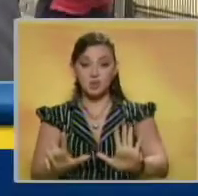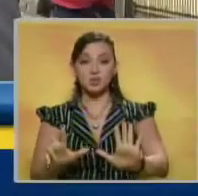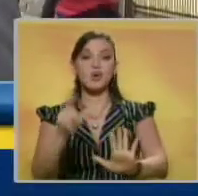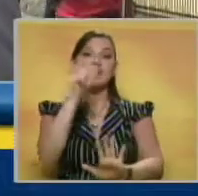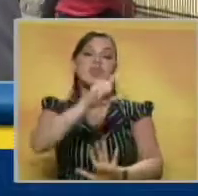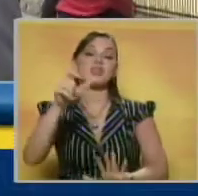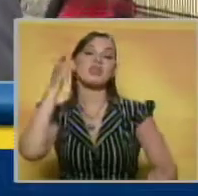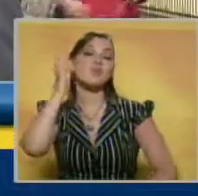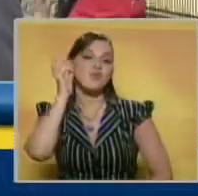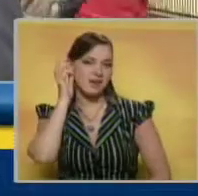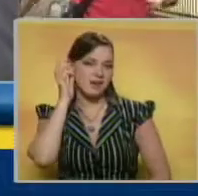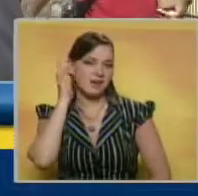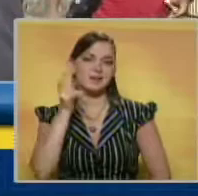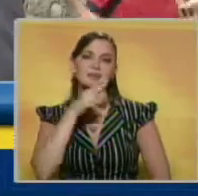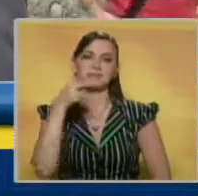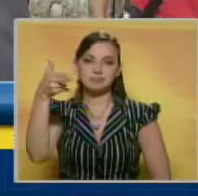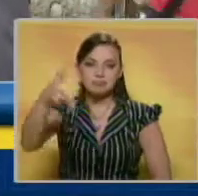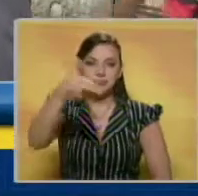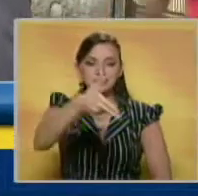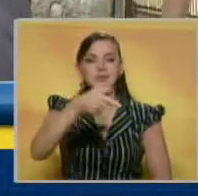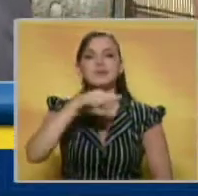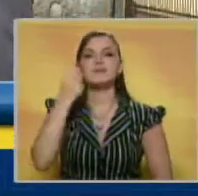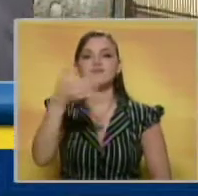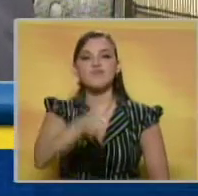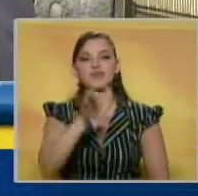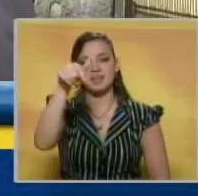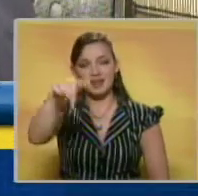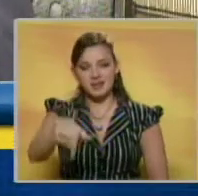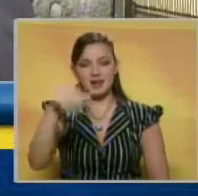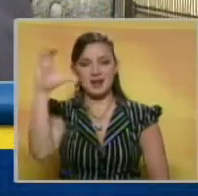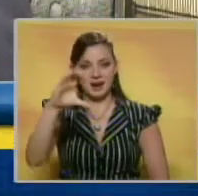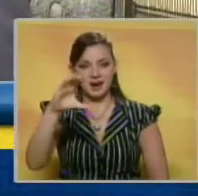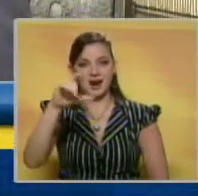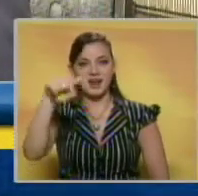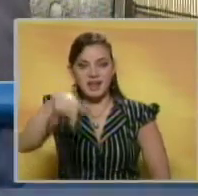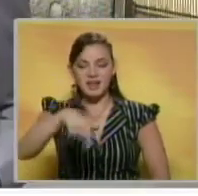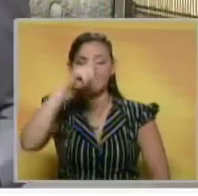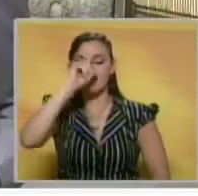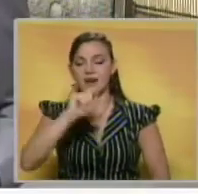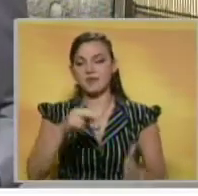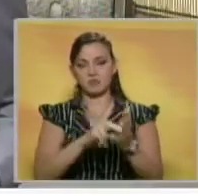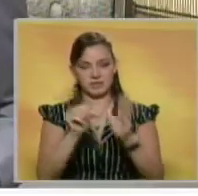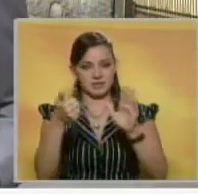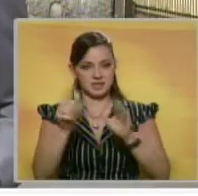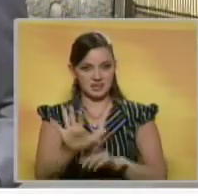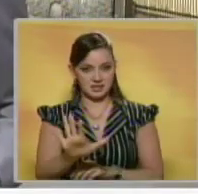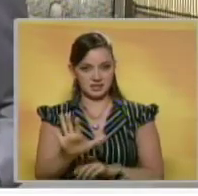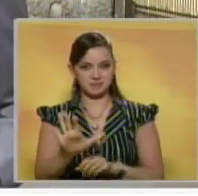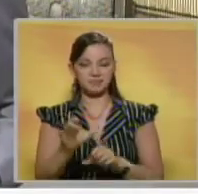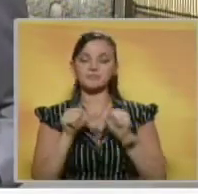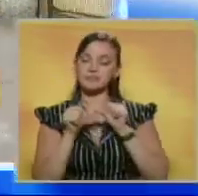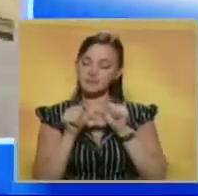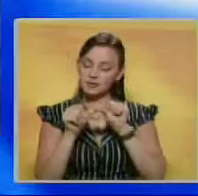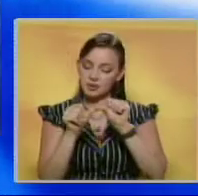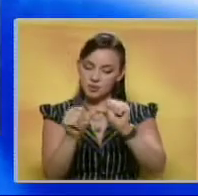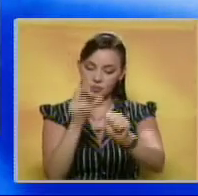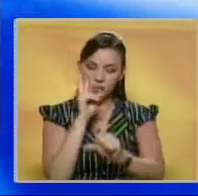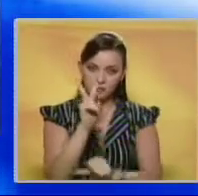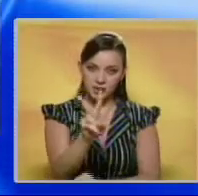de mujeres asesinadas en la Gran Caracas en lo que va del año 2015. Es nuestro informe y continúen con más de la emisión meridiana de su